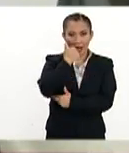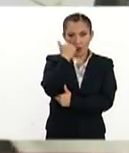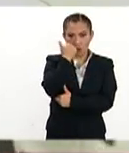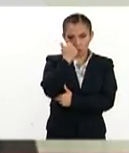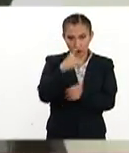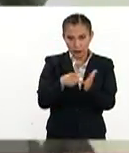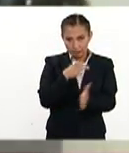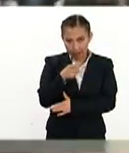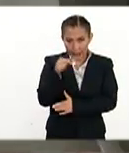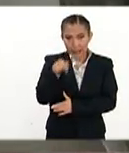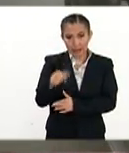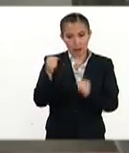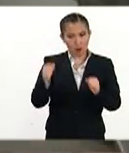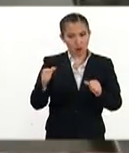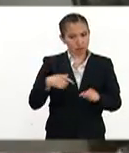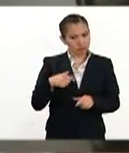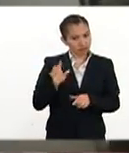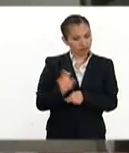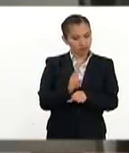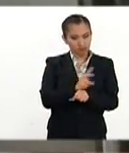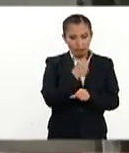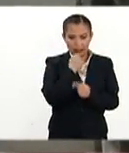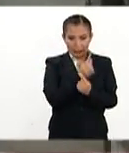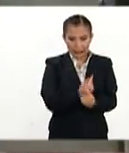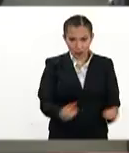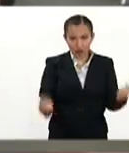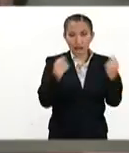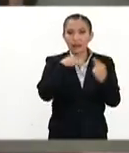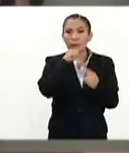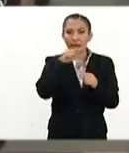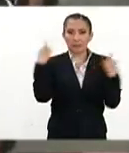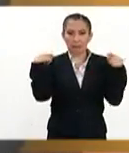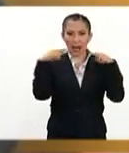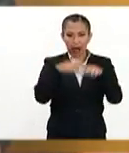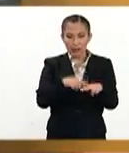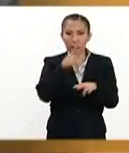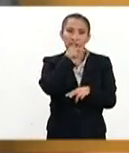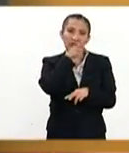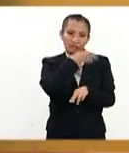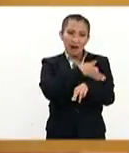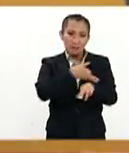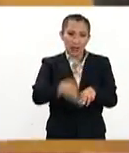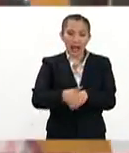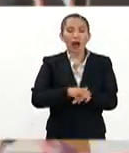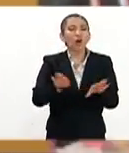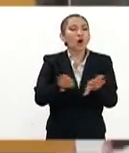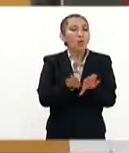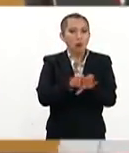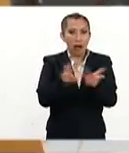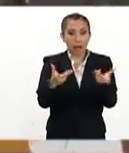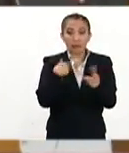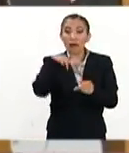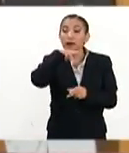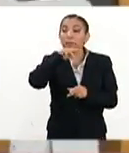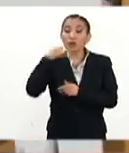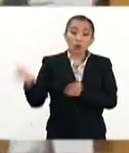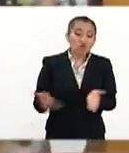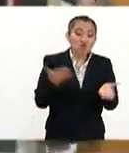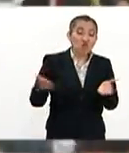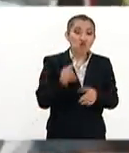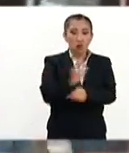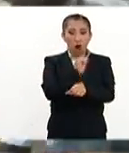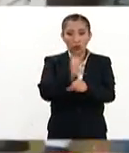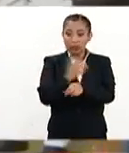clases, para garantizar la integridad de todos los pequeñines, así como de los docentes y de los padres de familia. ¿Cómo lo harán? Pues agilizando